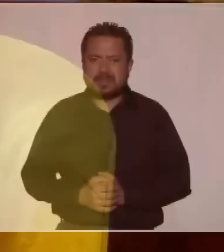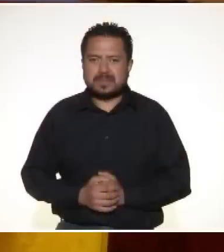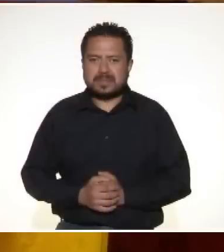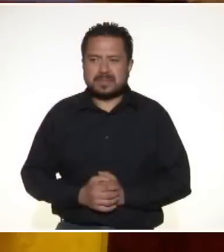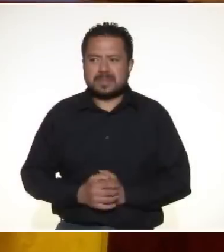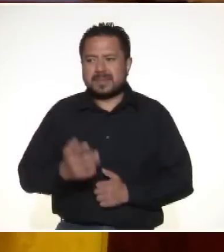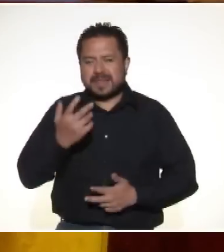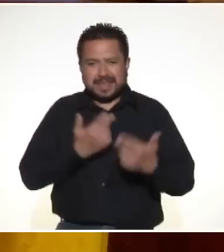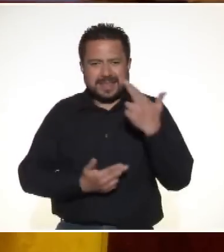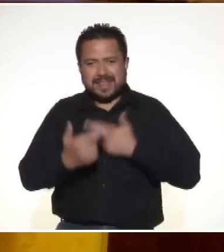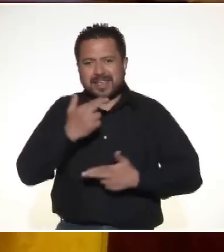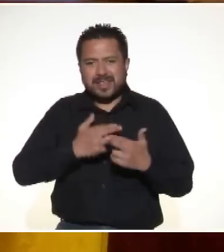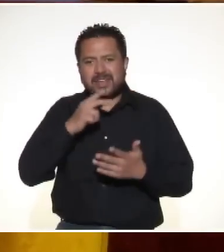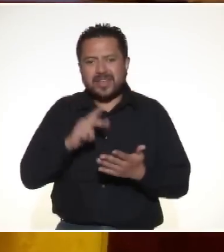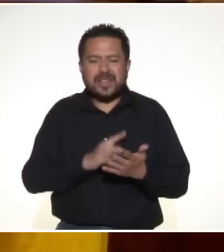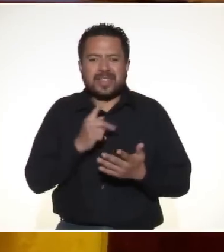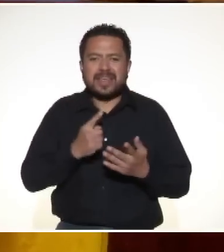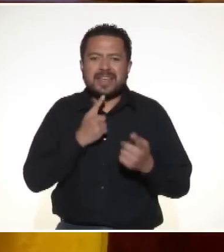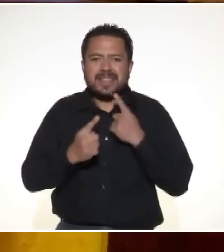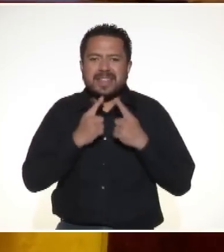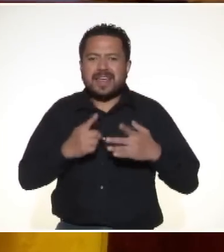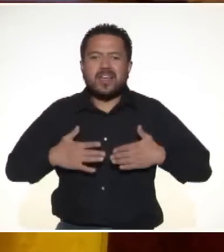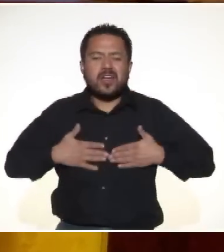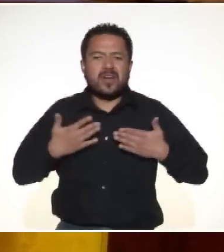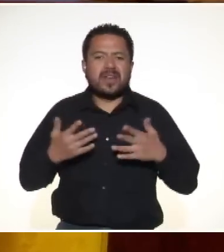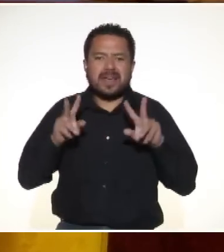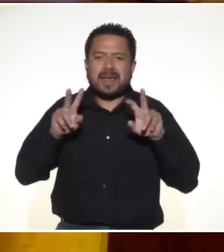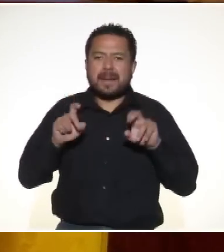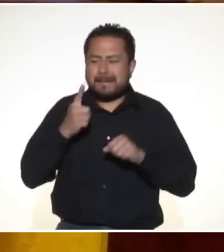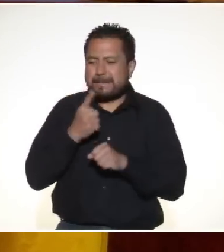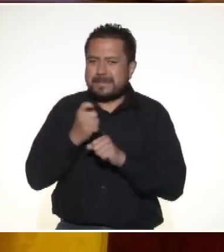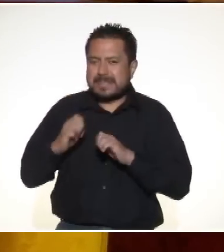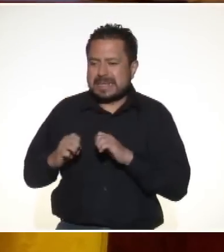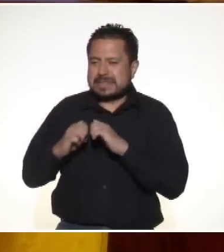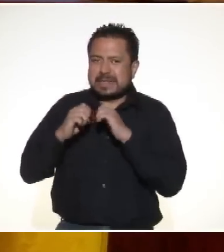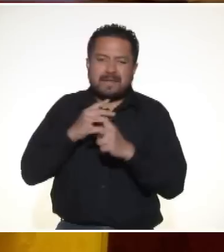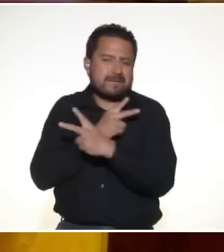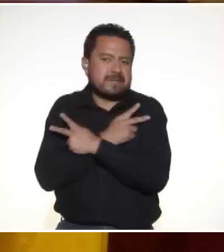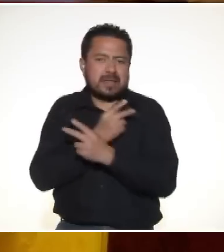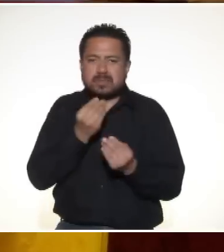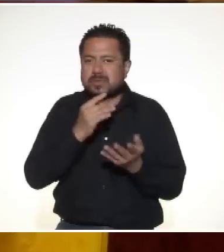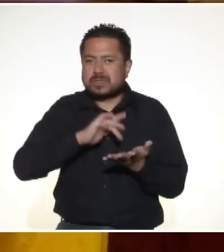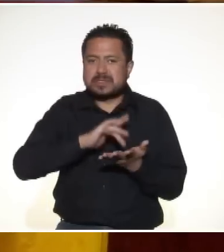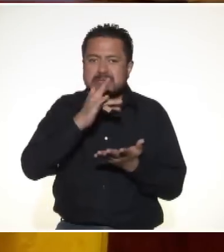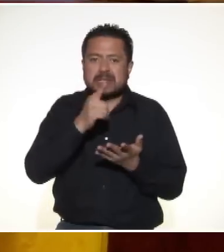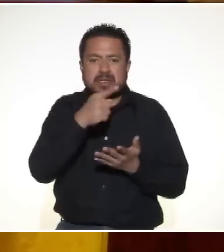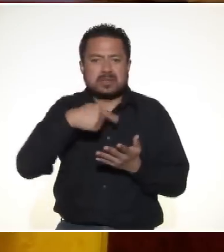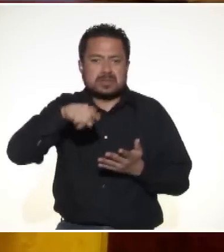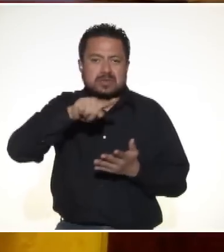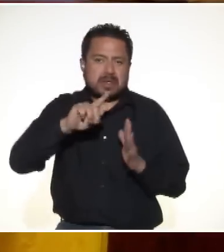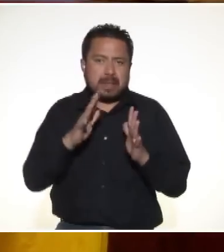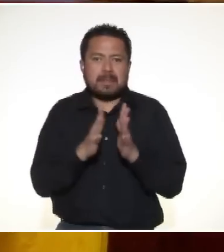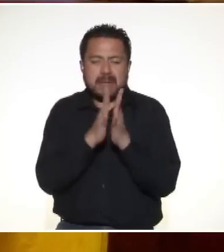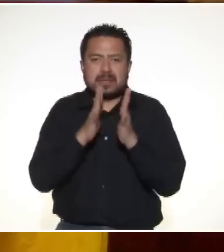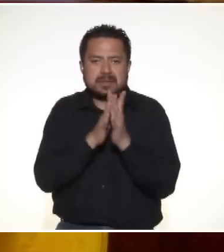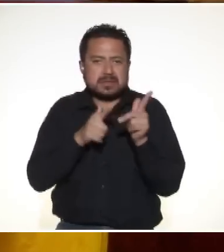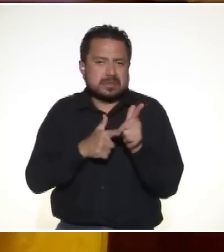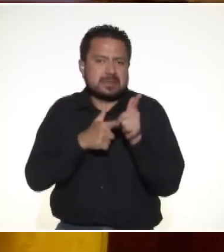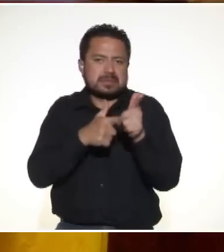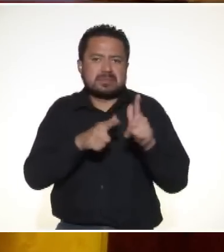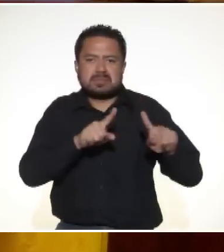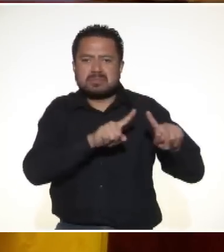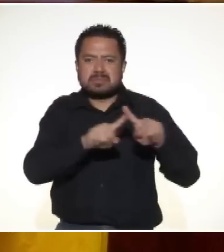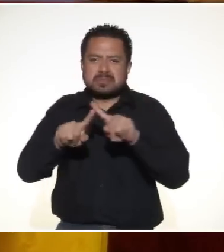Estamos de regreso en Diálogos en Confianza con nuestro tema Primeros Auxilios en Vacaciones. Muchas gracias por su participación y seguimos con las